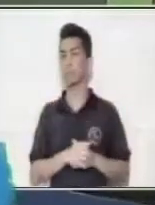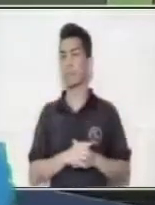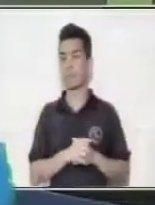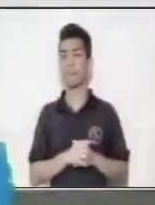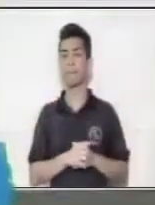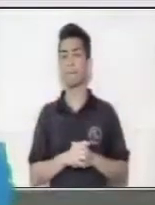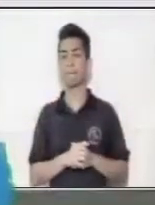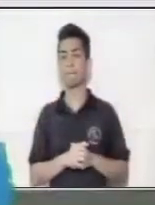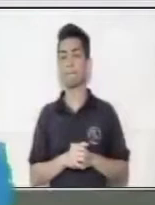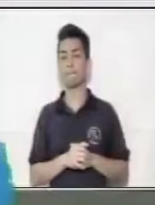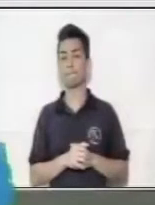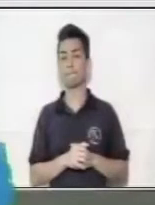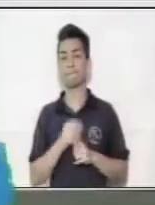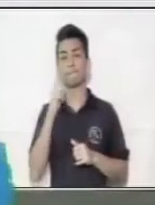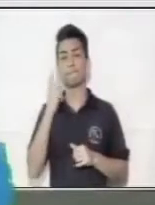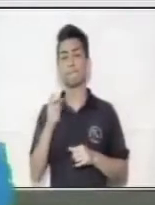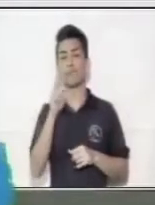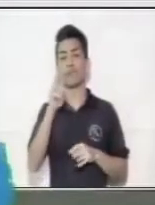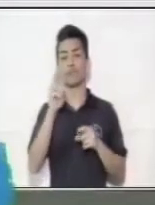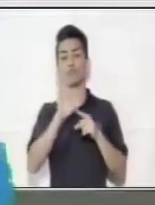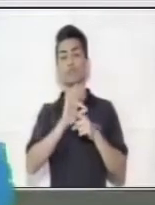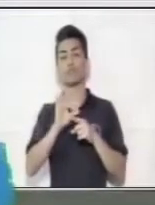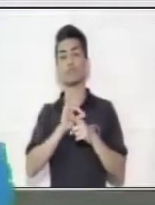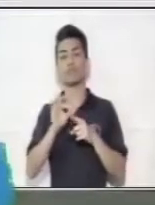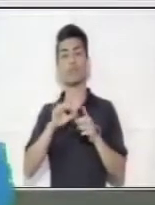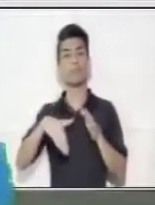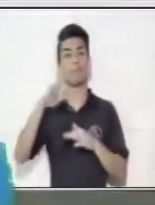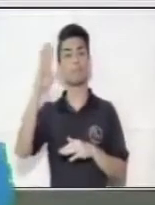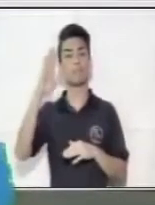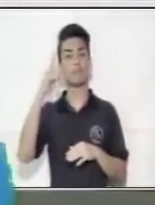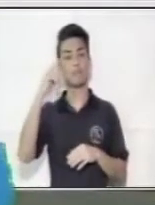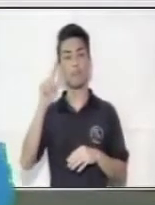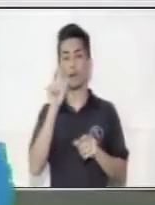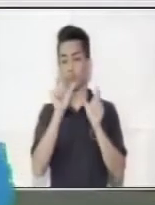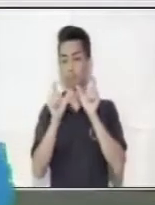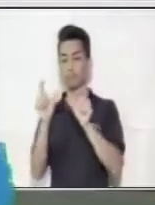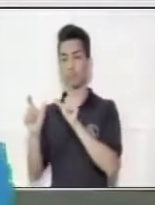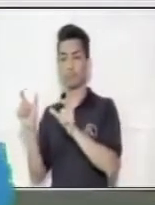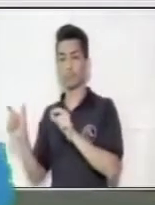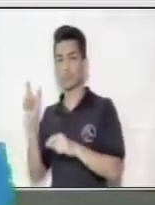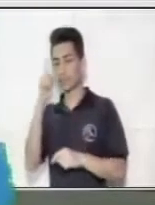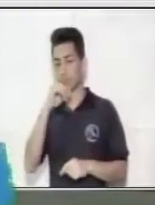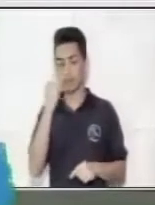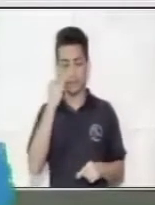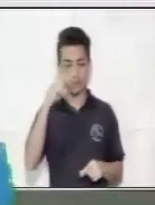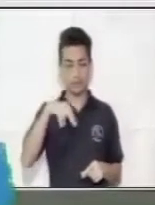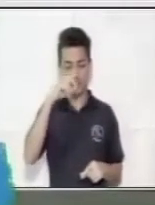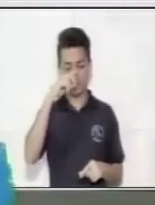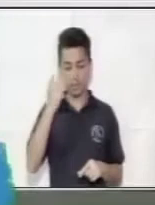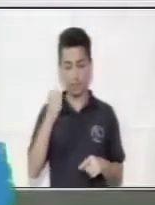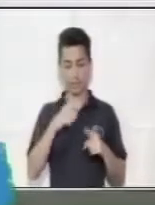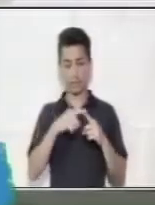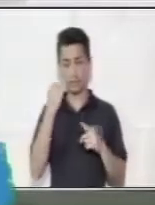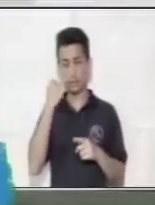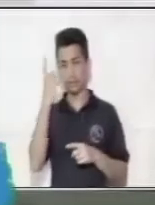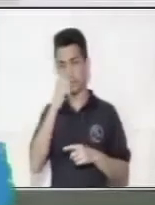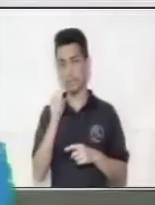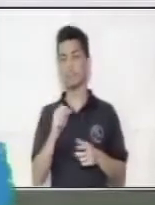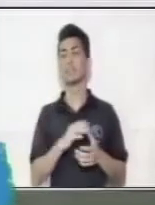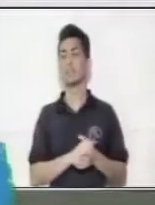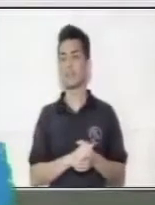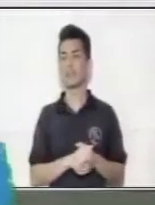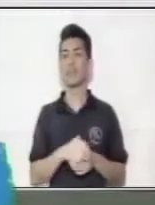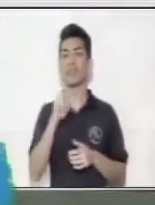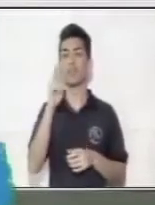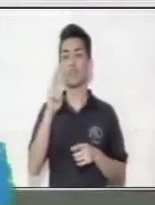a constituir las dos funciones mayores de la sintaxis. Yo lo que les explicaba anteriormente. Y estas dos